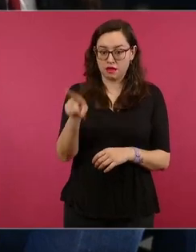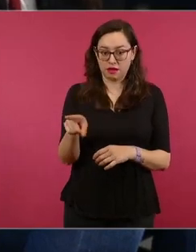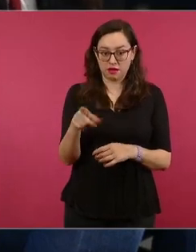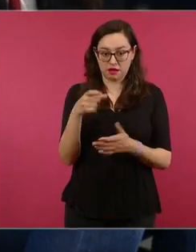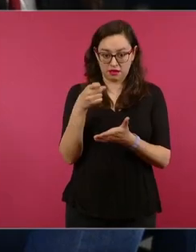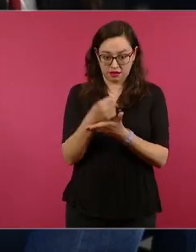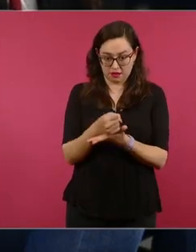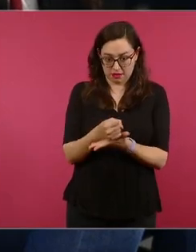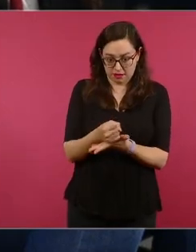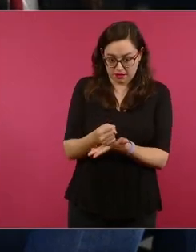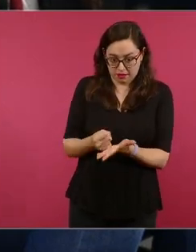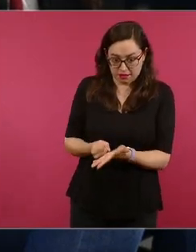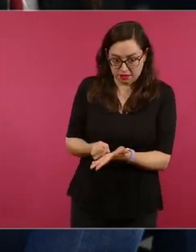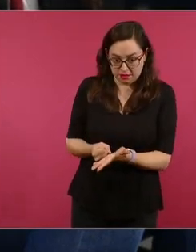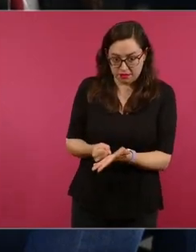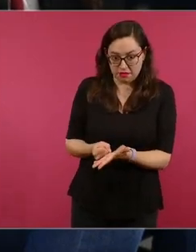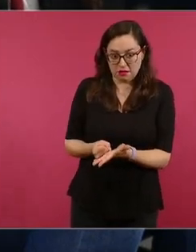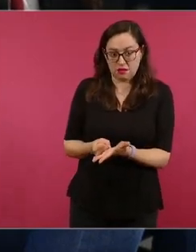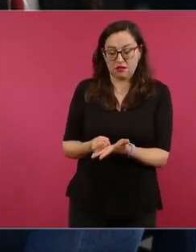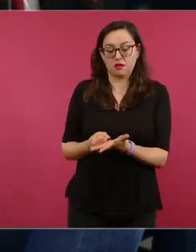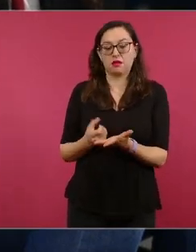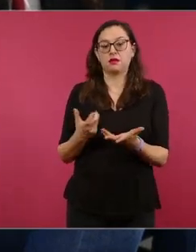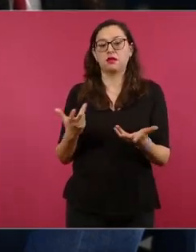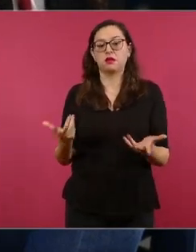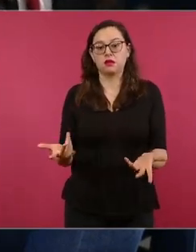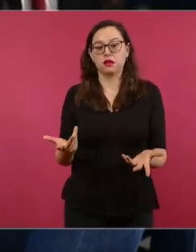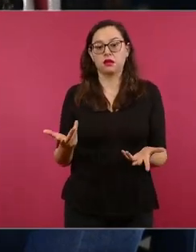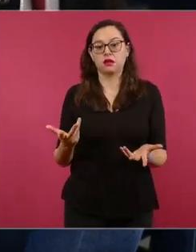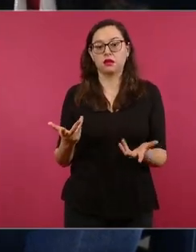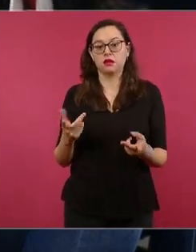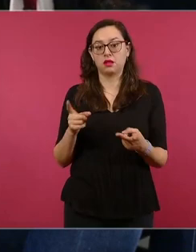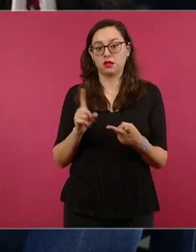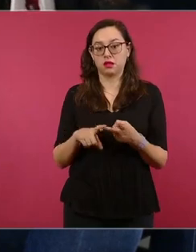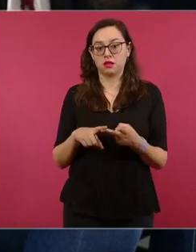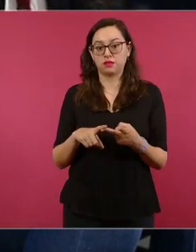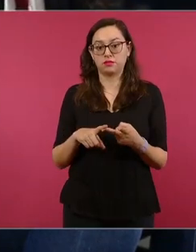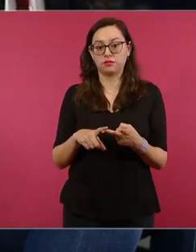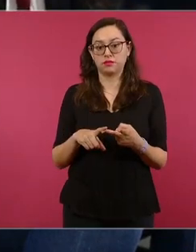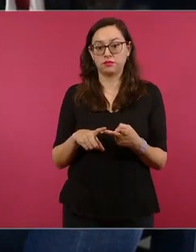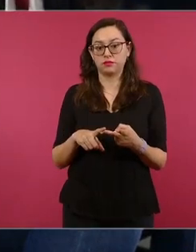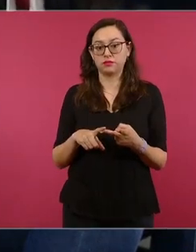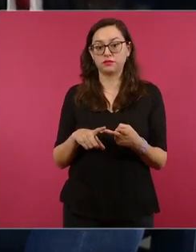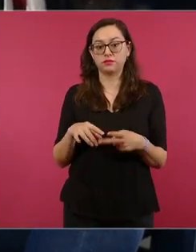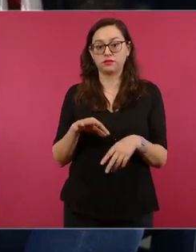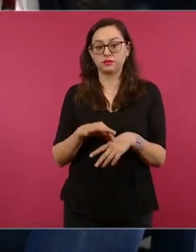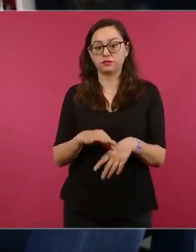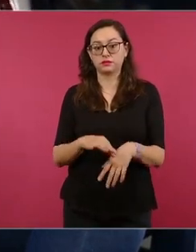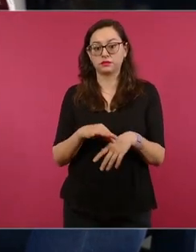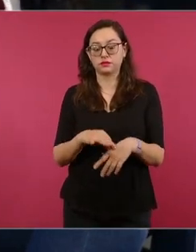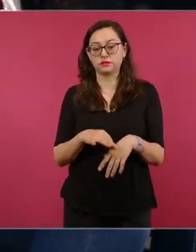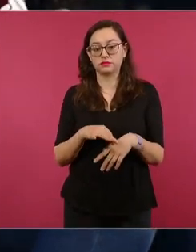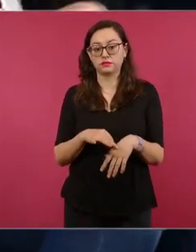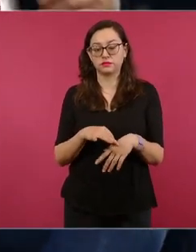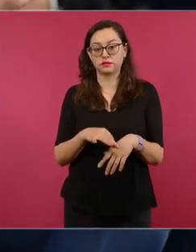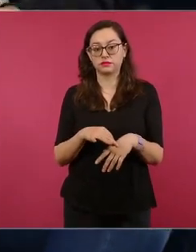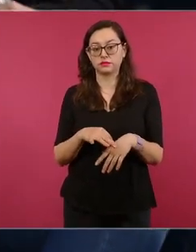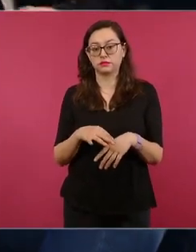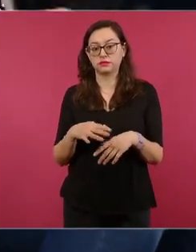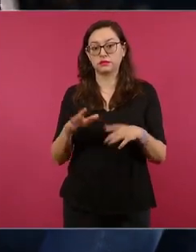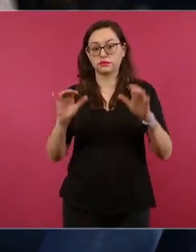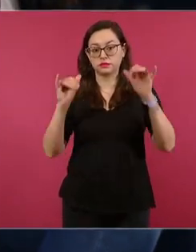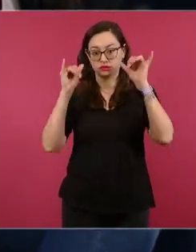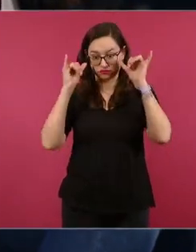zona demográfica amparada por usos y costumbres, como en el de la carnicería de bóvidos en las plazas de